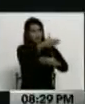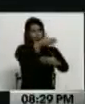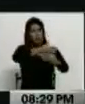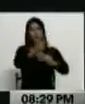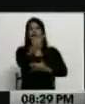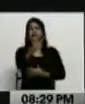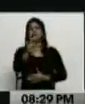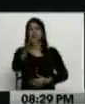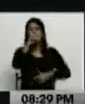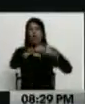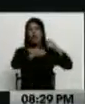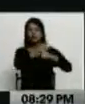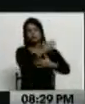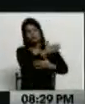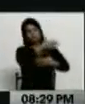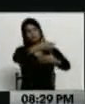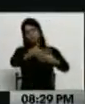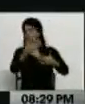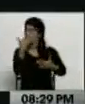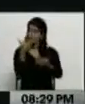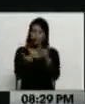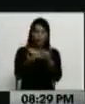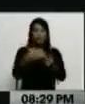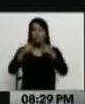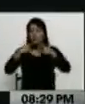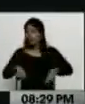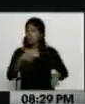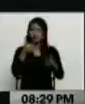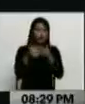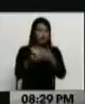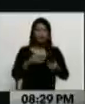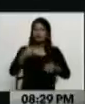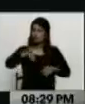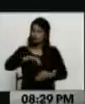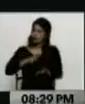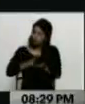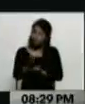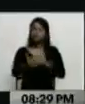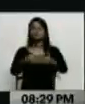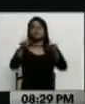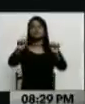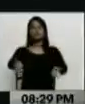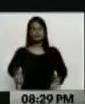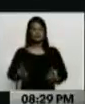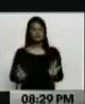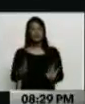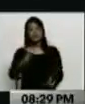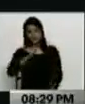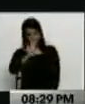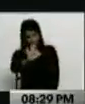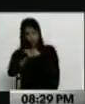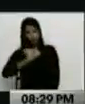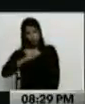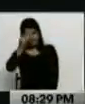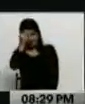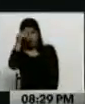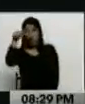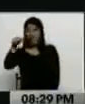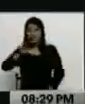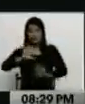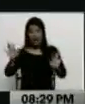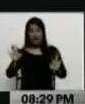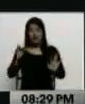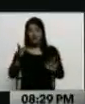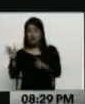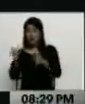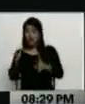importa no importa pero seguimos adelante Mire no Yo quiero hacer una reflexión Yo quiero hacer una reflexión gana